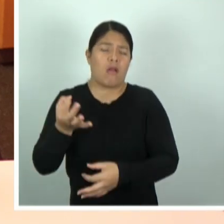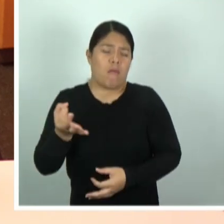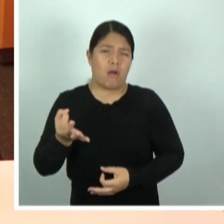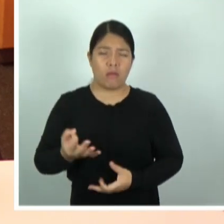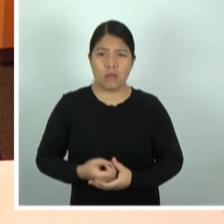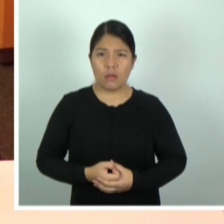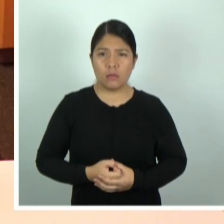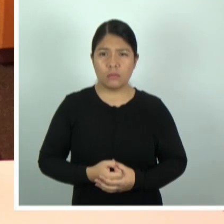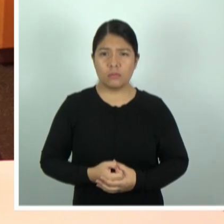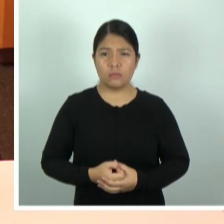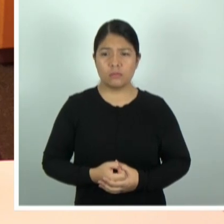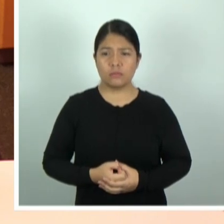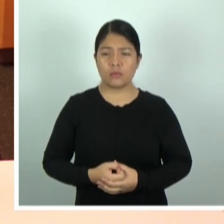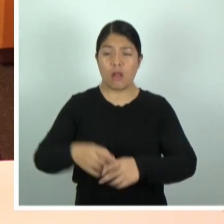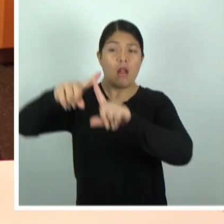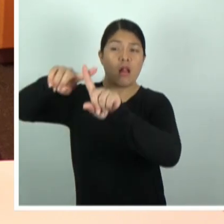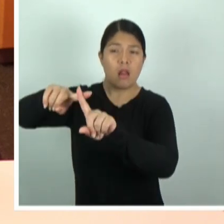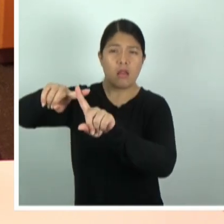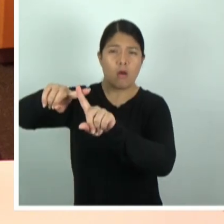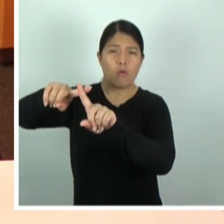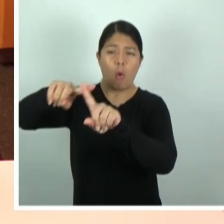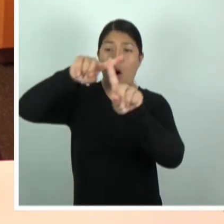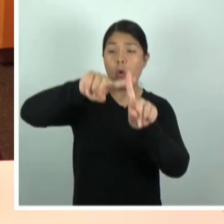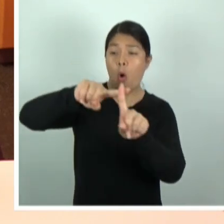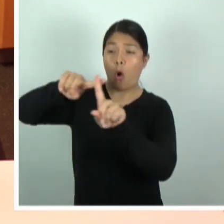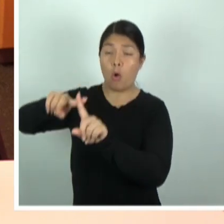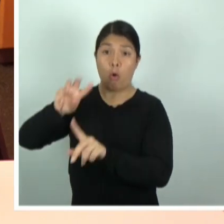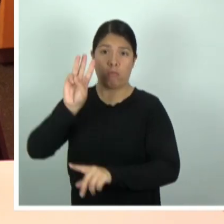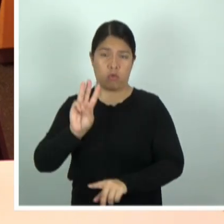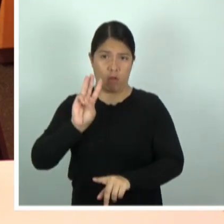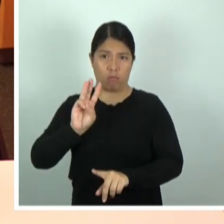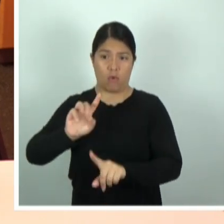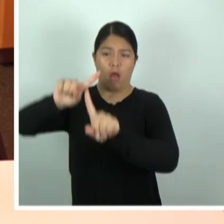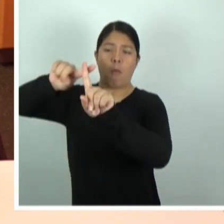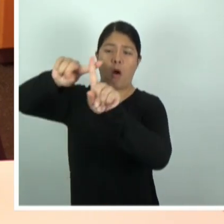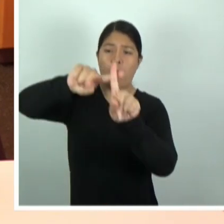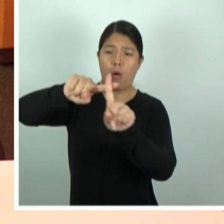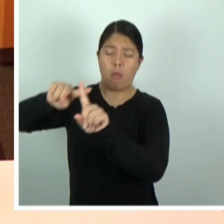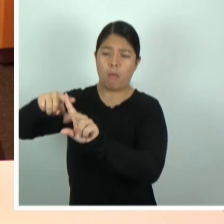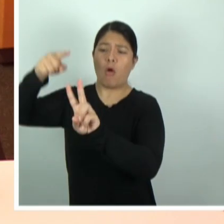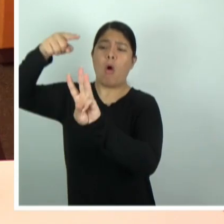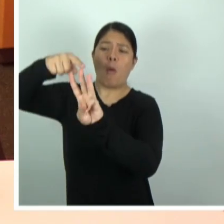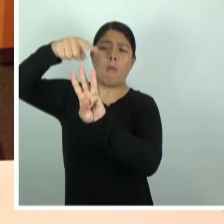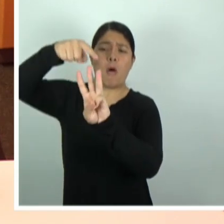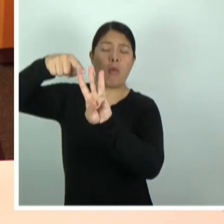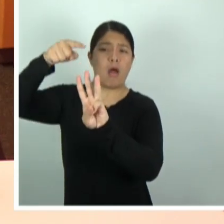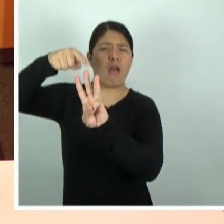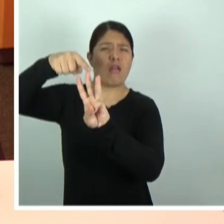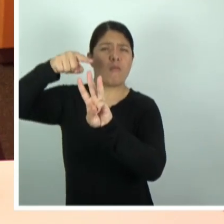tres, pero en esa cruz del medio, ¿qué es lo que pasó? En ese